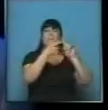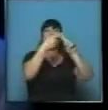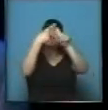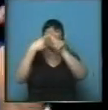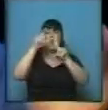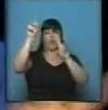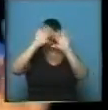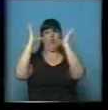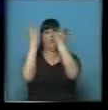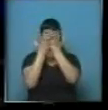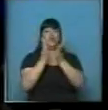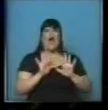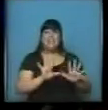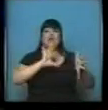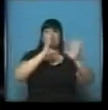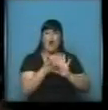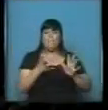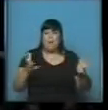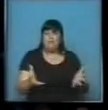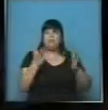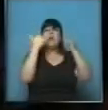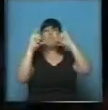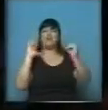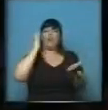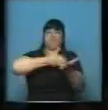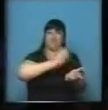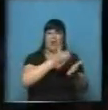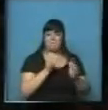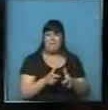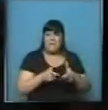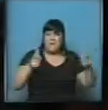el mundo. Y de esa manera trae cada vez más inversiones. Gracias, candidato Daniel